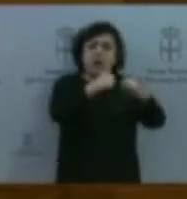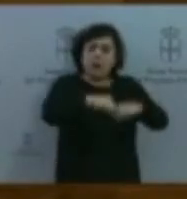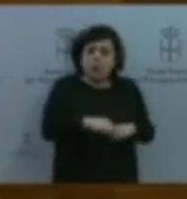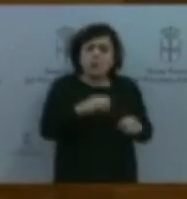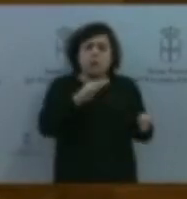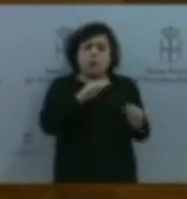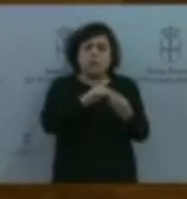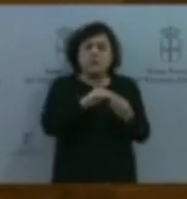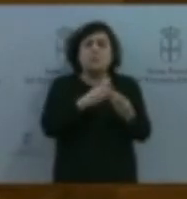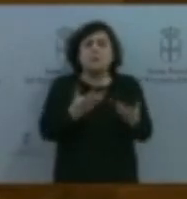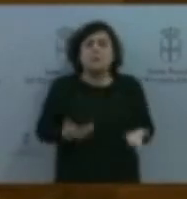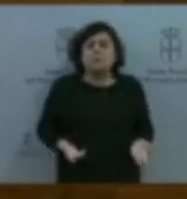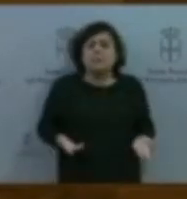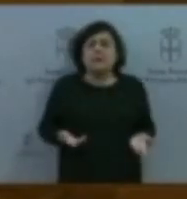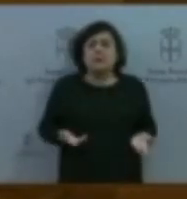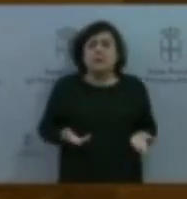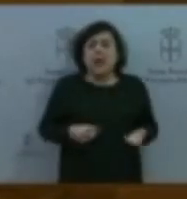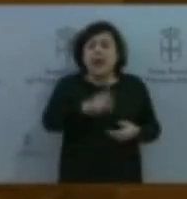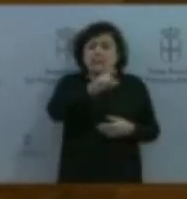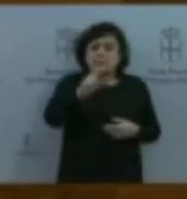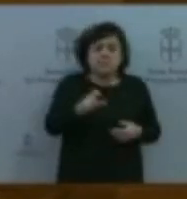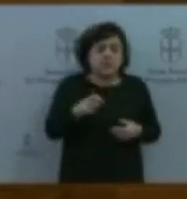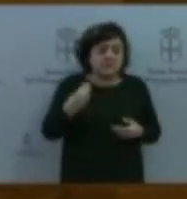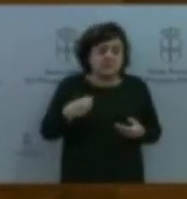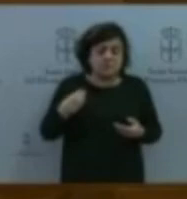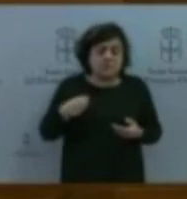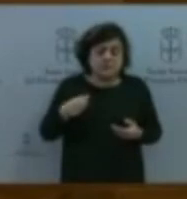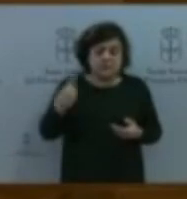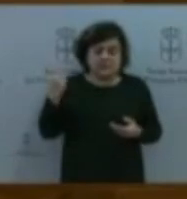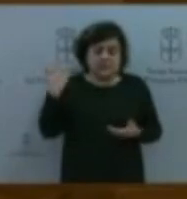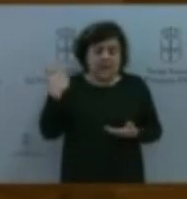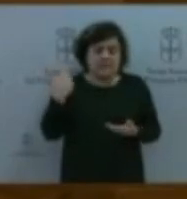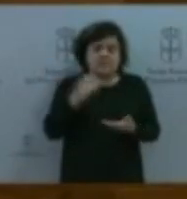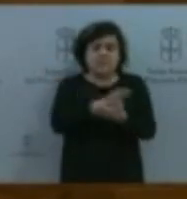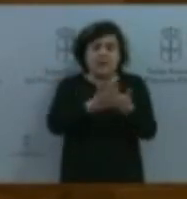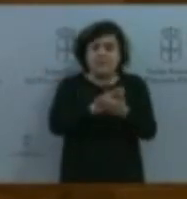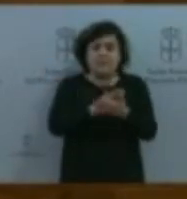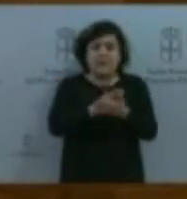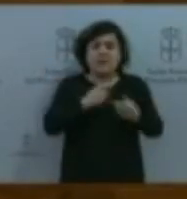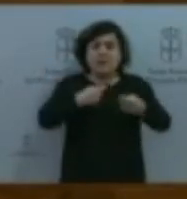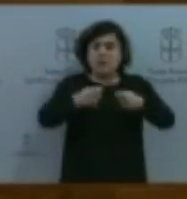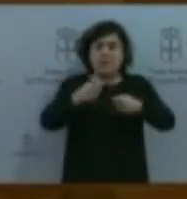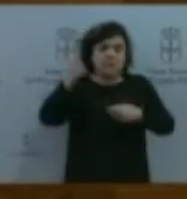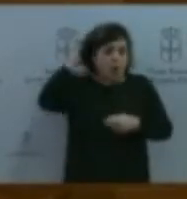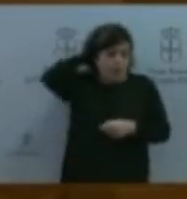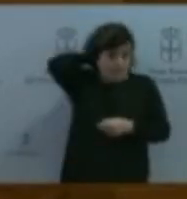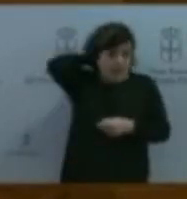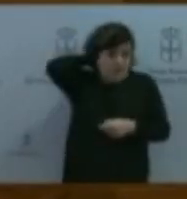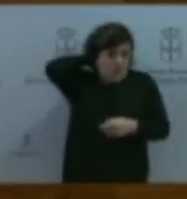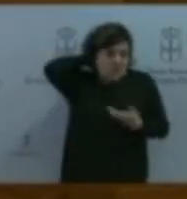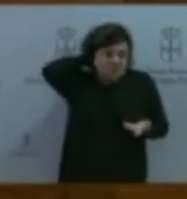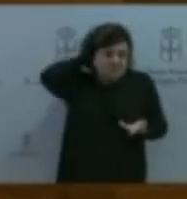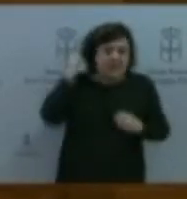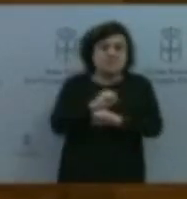personas que decían que era imposible negociar con Pablo Iglesias, ahora terminaban alabando su talante, y las